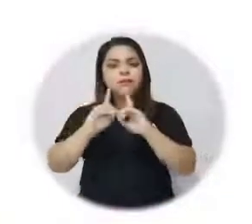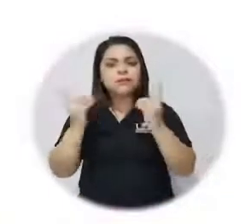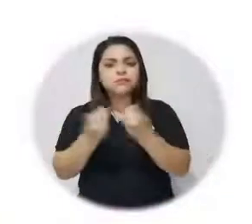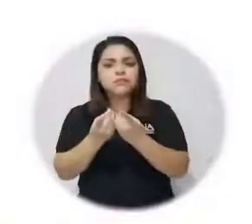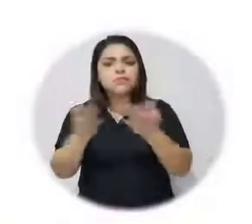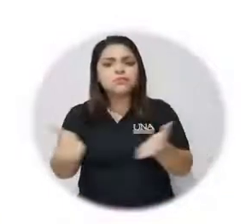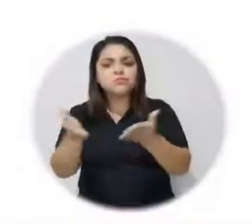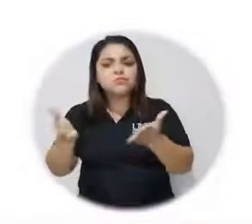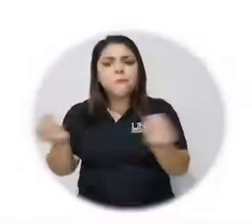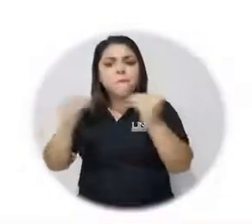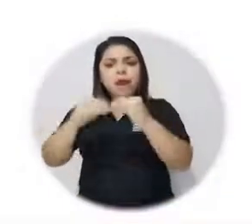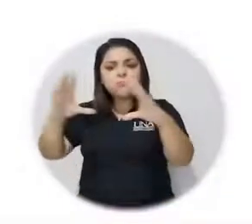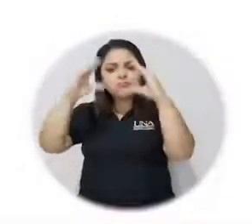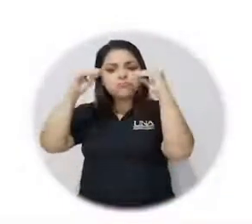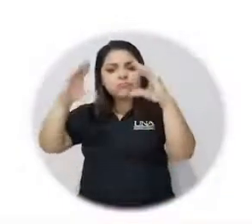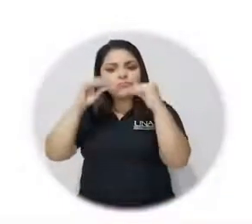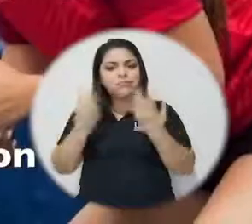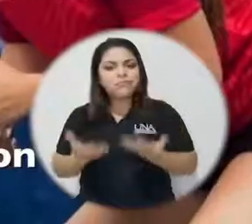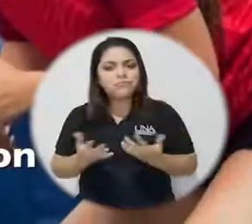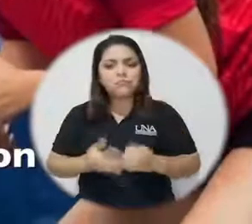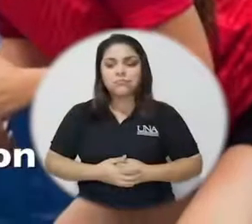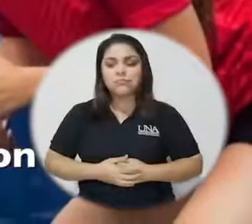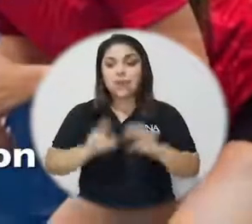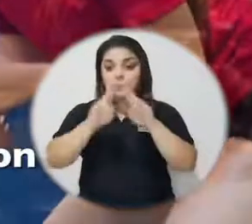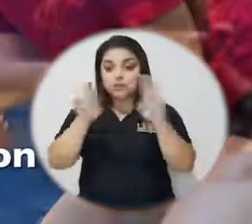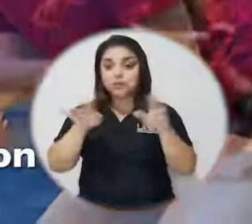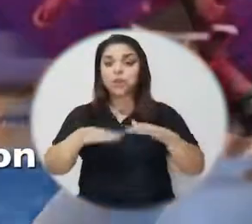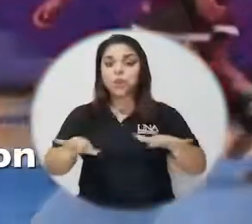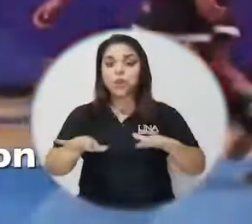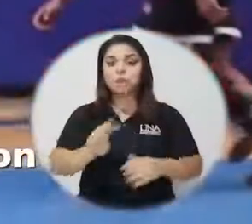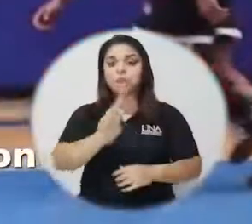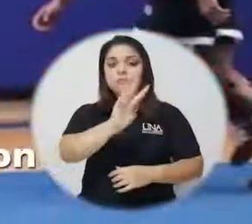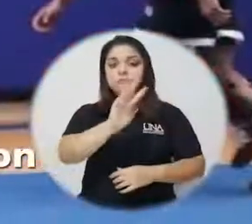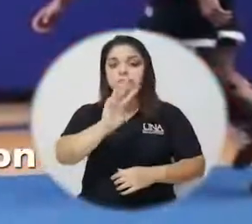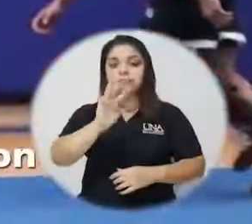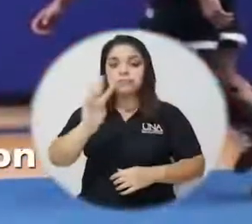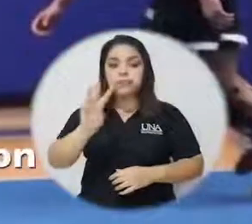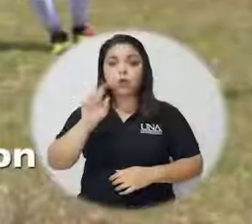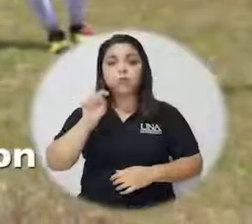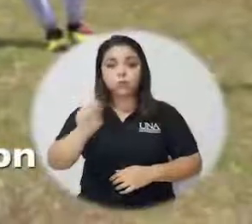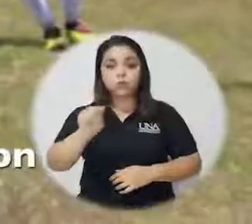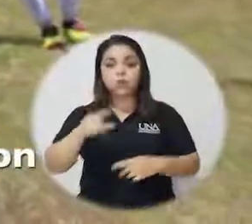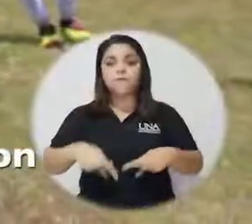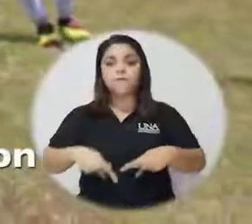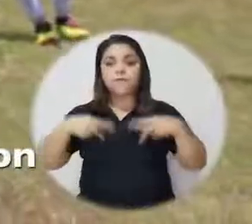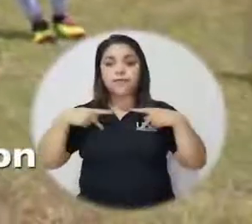de Promoción para tener más información? Por medio del sitio web